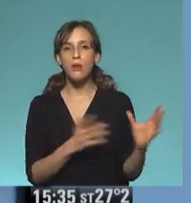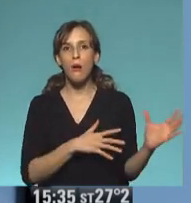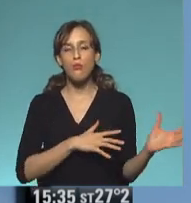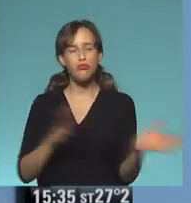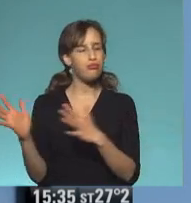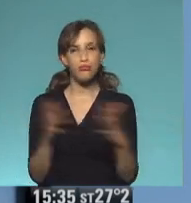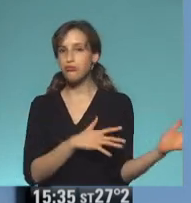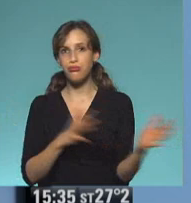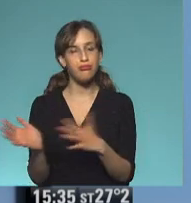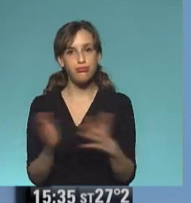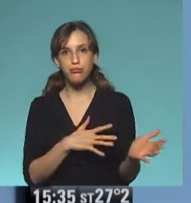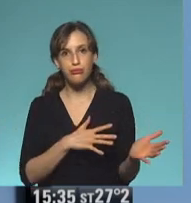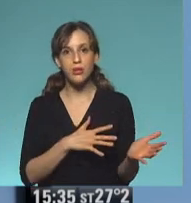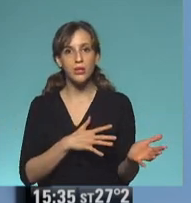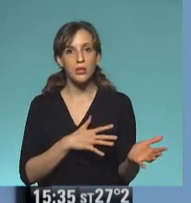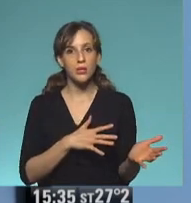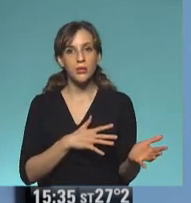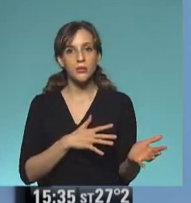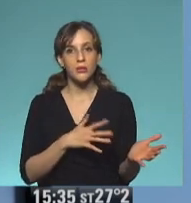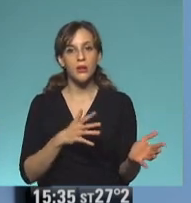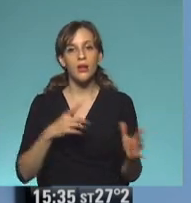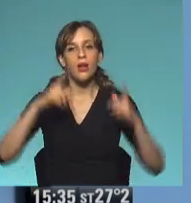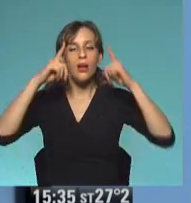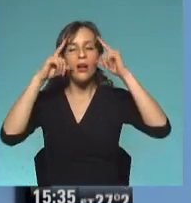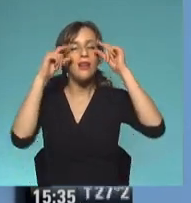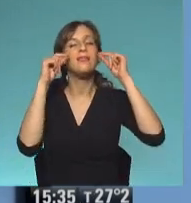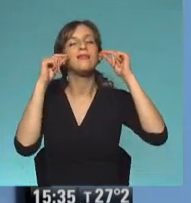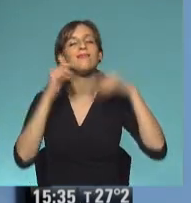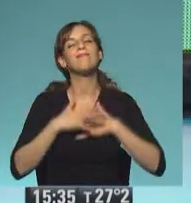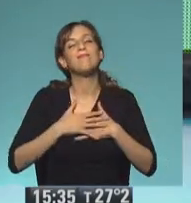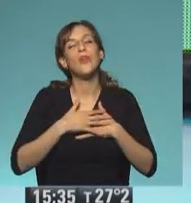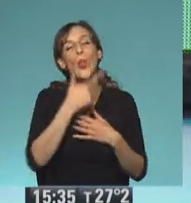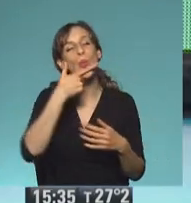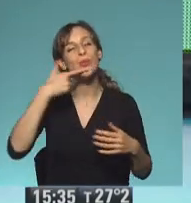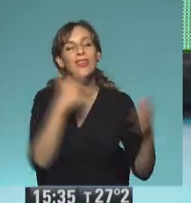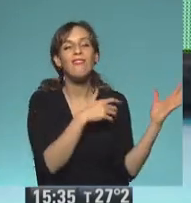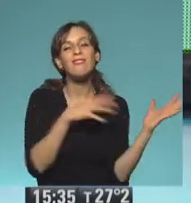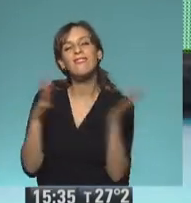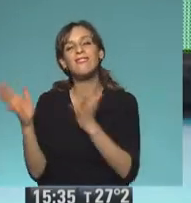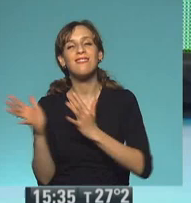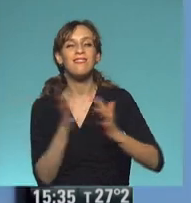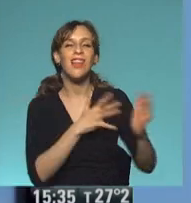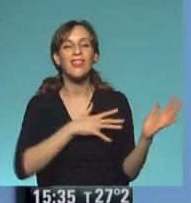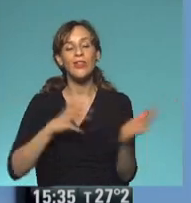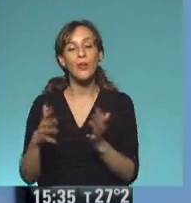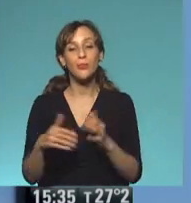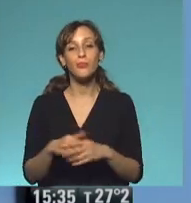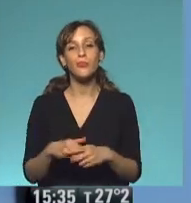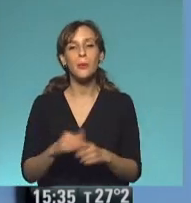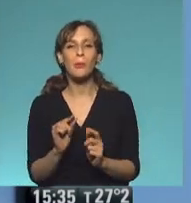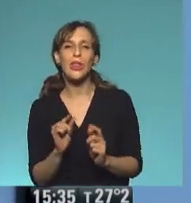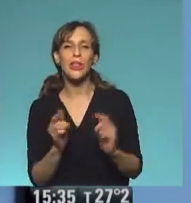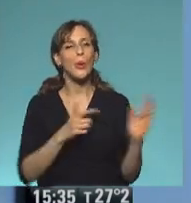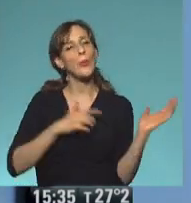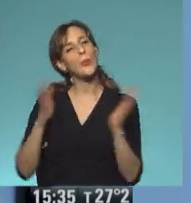los ojos y levantó el pico para que el viento la cepillara un poco. Y con un toquecito allí y